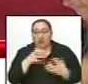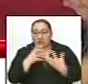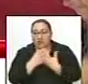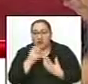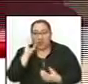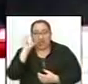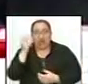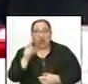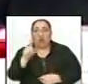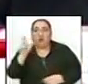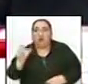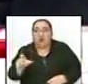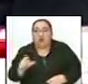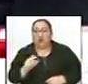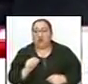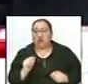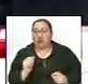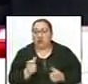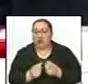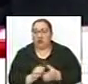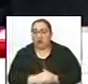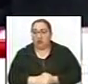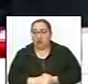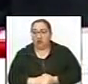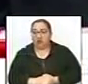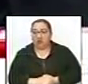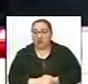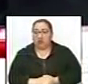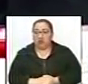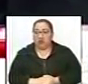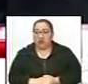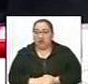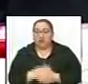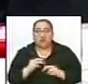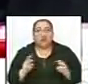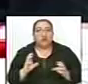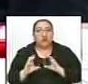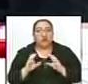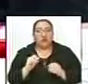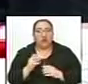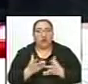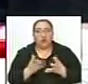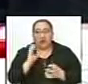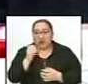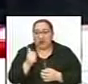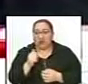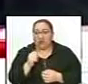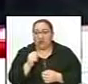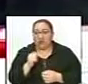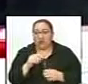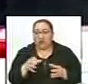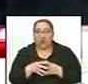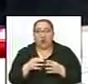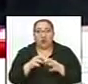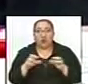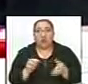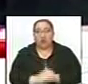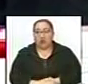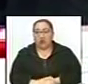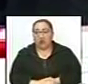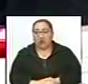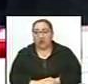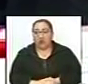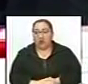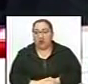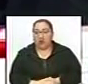lo que cree tal congresista, a lo que cree tal medio de comunicación o a lo que cree tal sector de la población